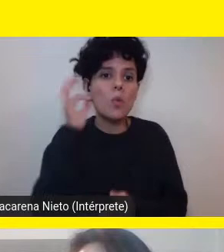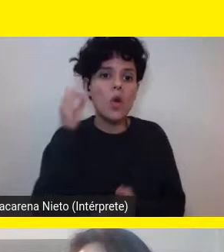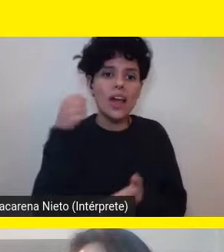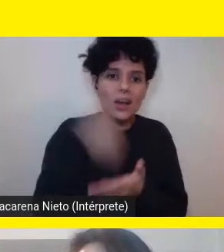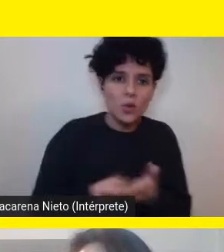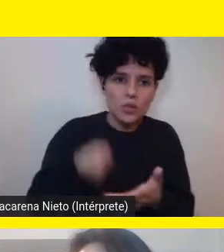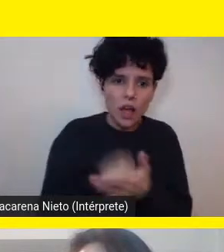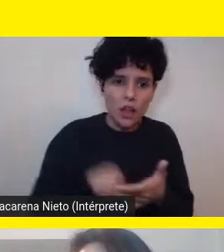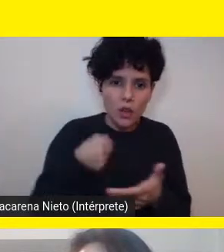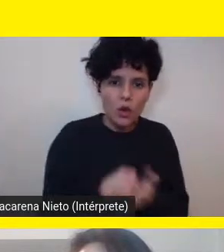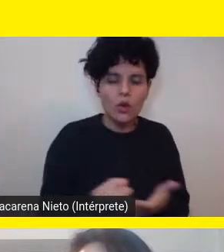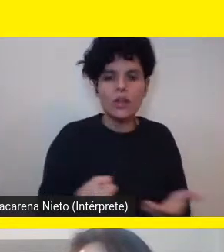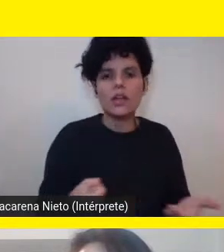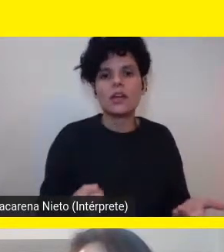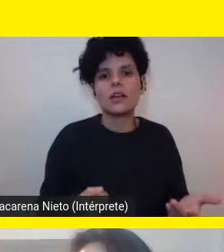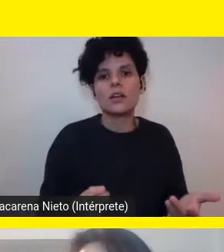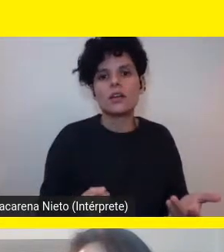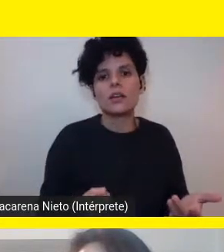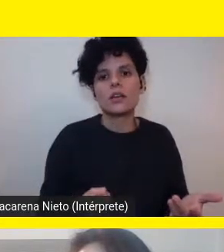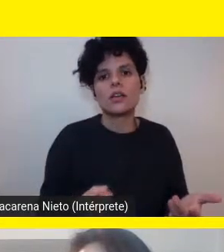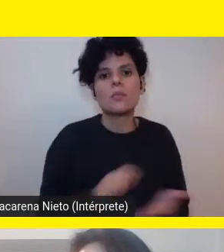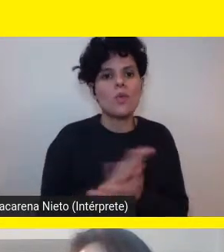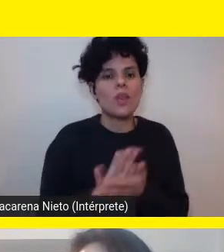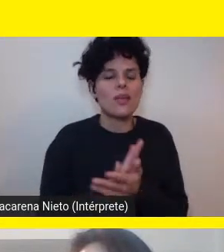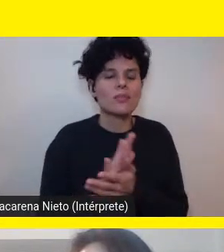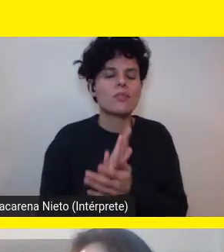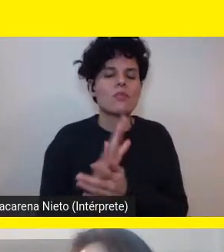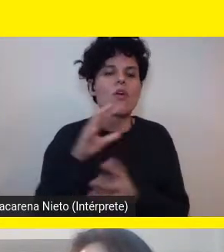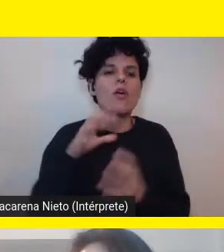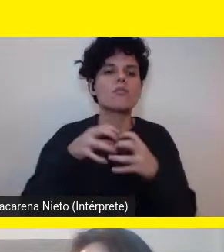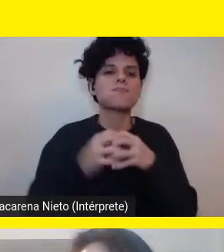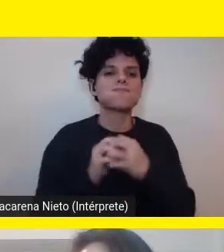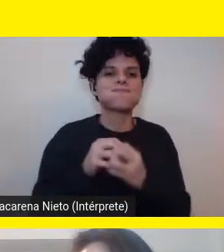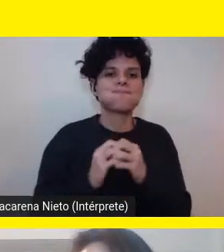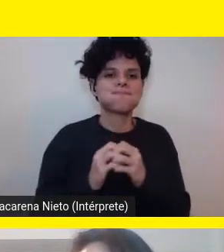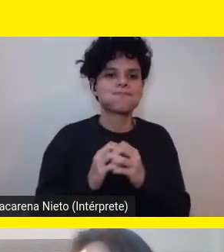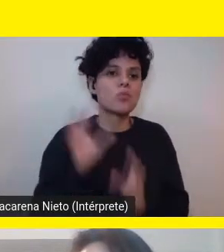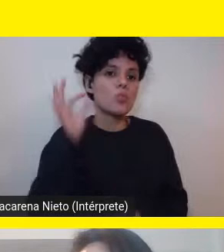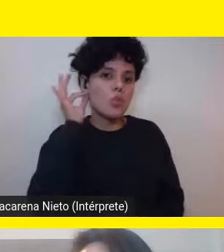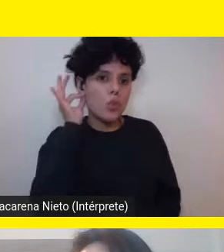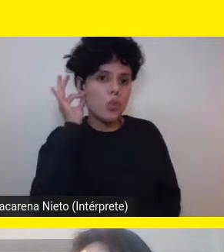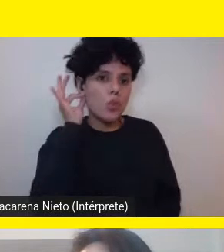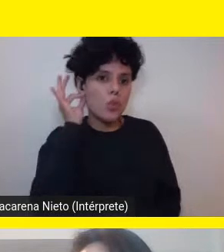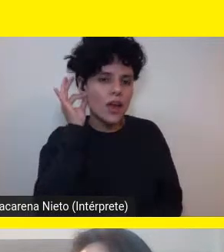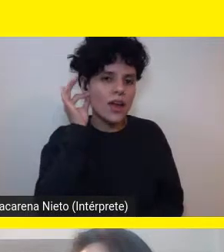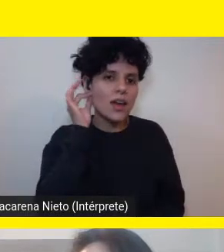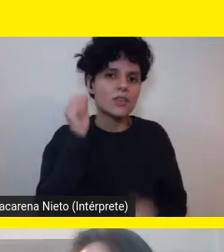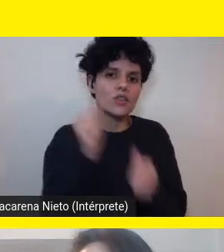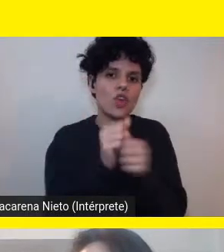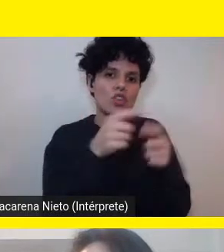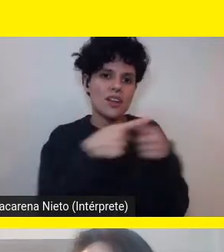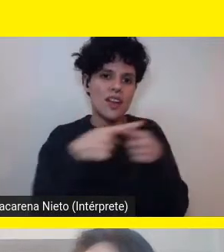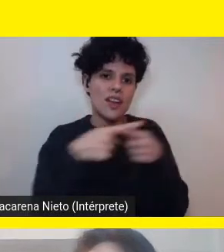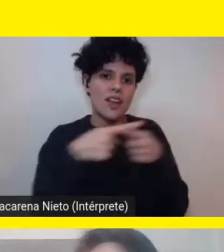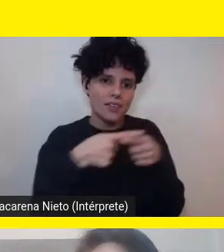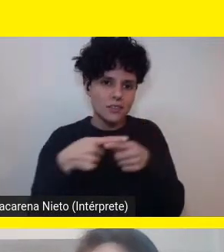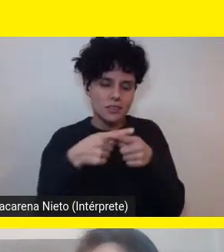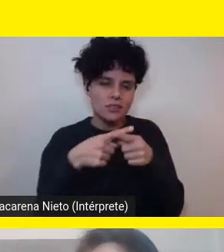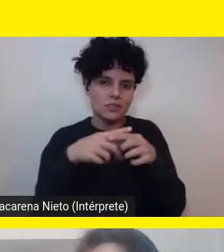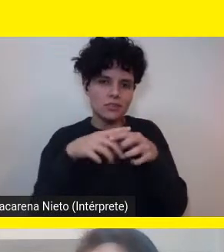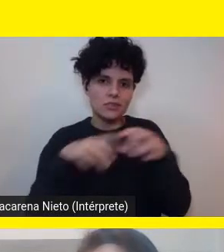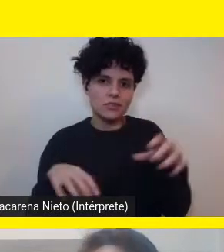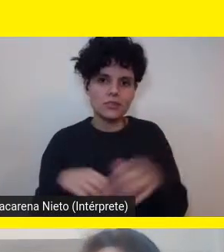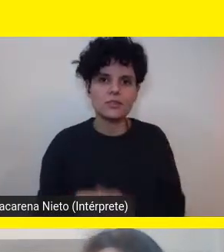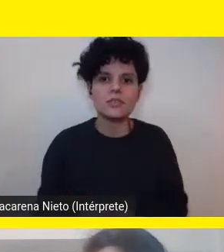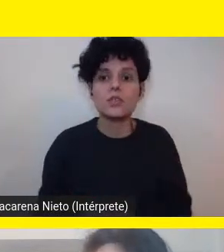mujeres luchadoras más clase social. Eso. Harto que los dejé para pensar, pero en honor al tiempo,